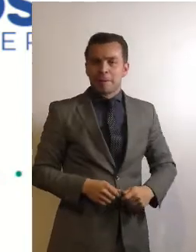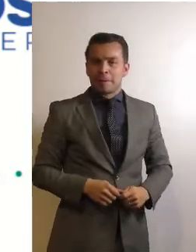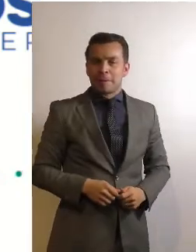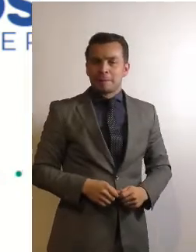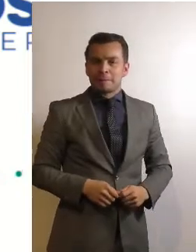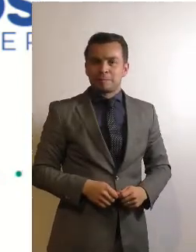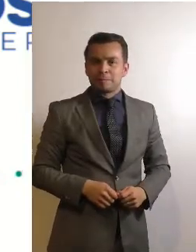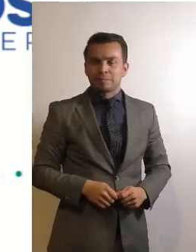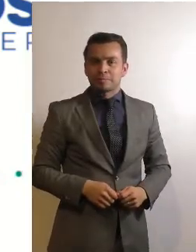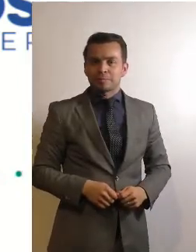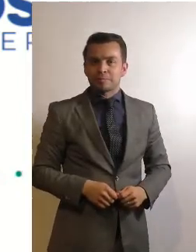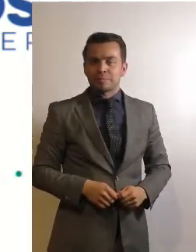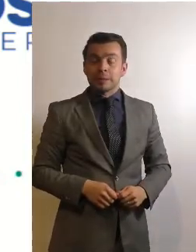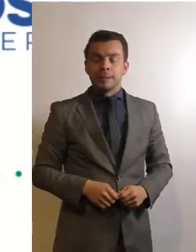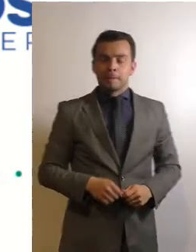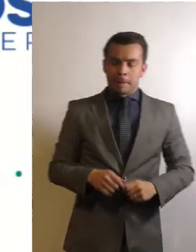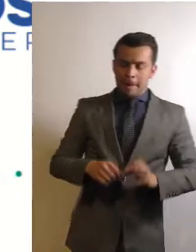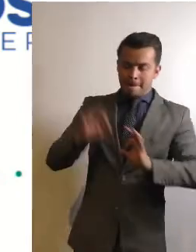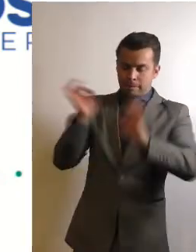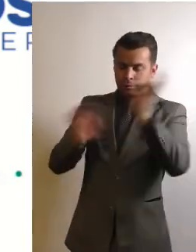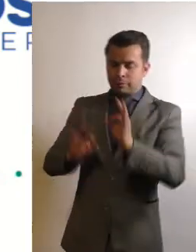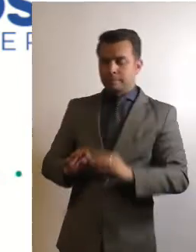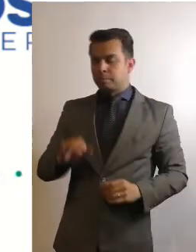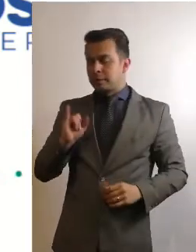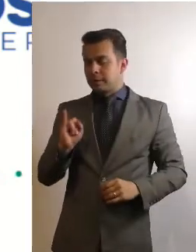Estructuramos nuestra IPS Salud Bosque,